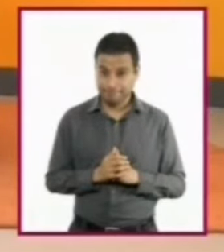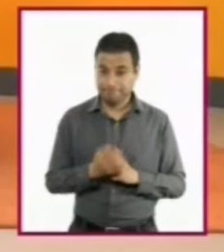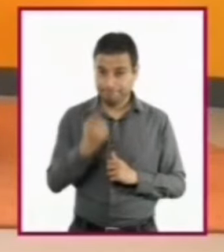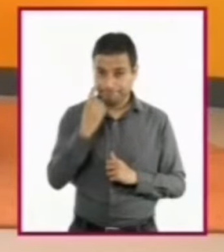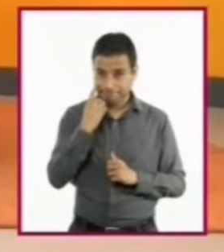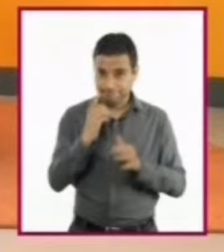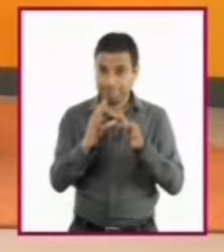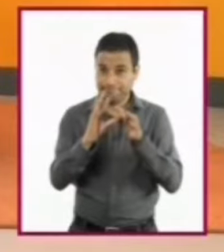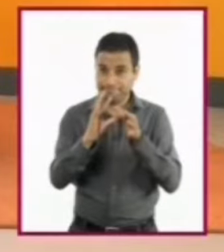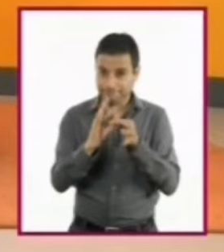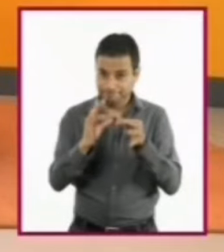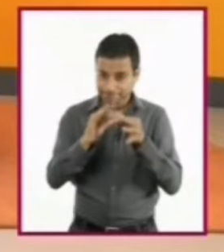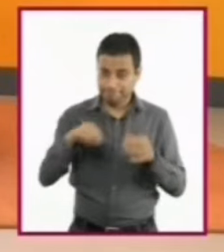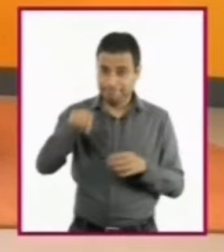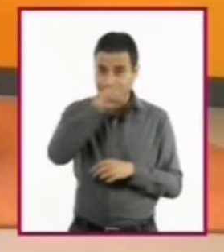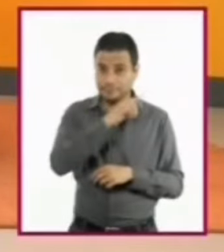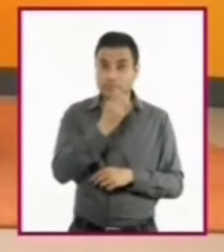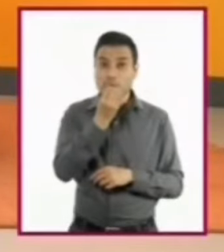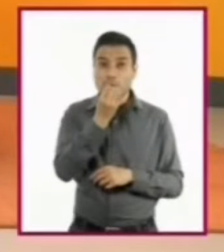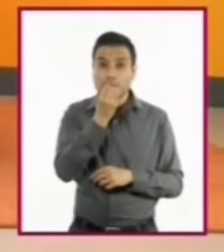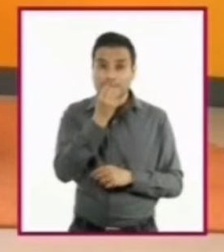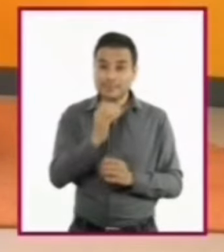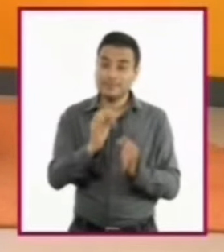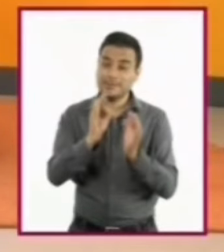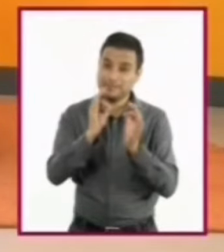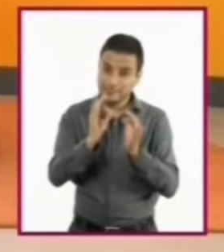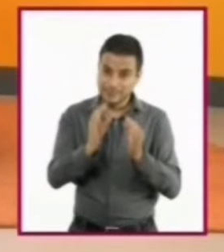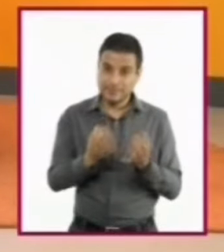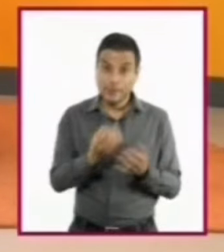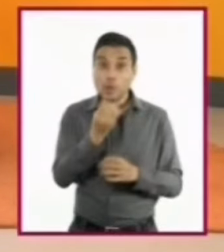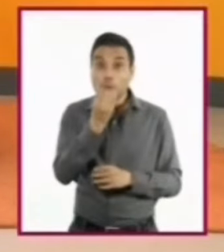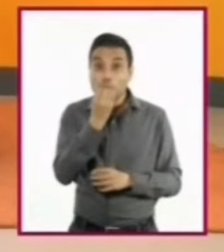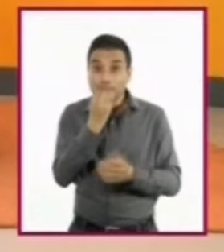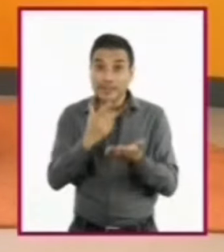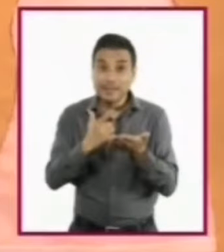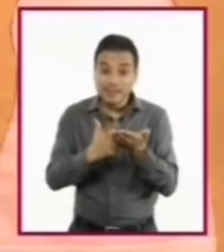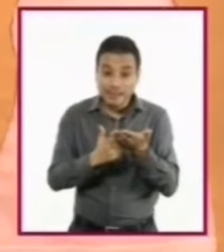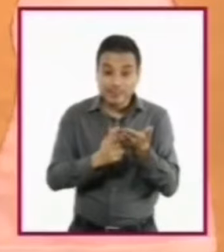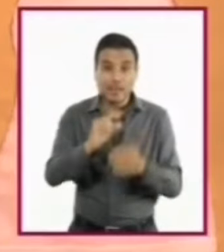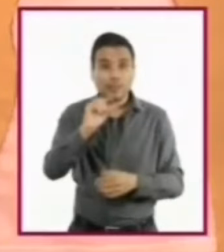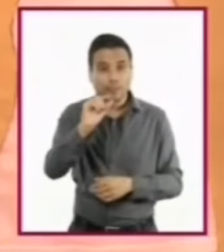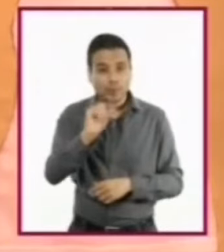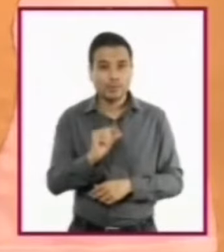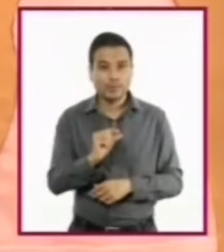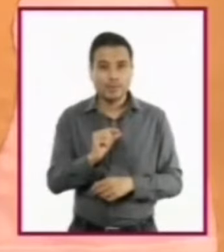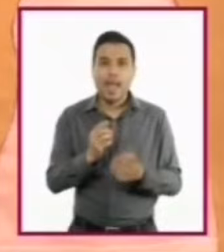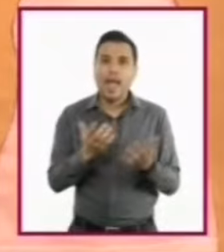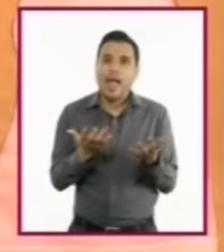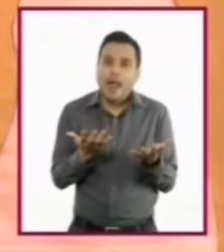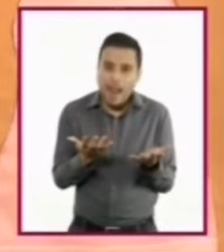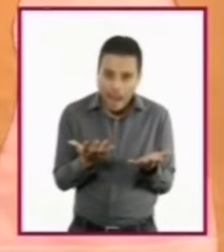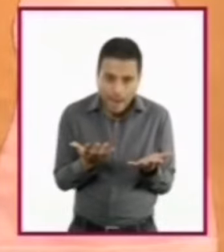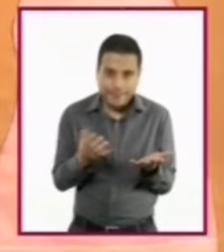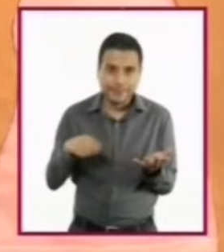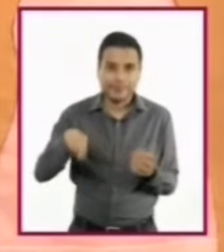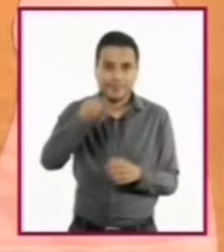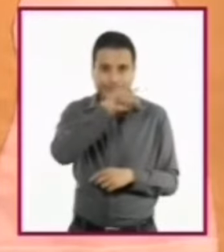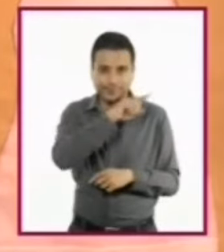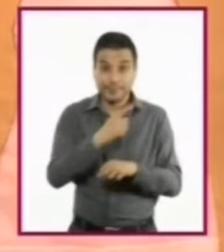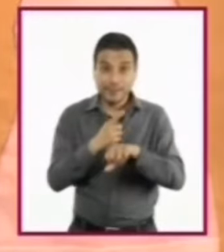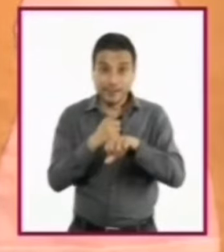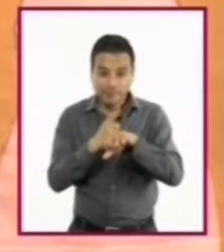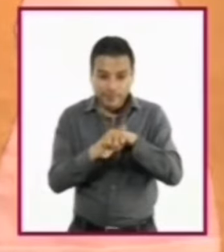está en nuestra alimentación. Mantener una dieta baja en grasas contribuirá en gran medida a evitar que tengan este